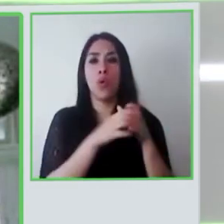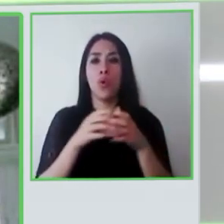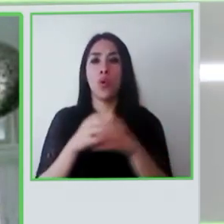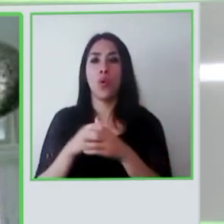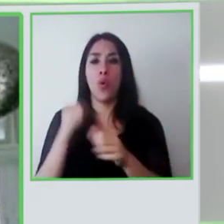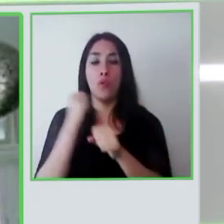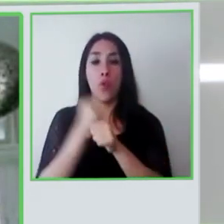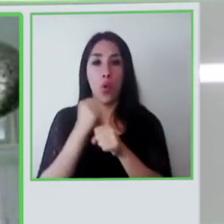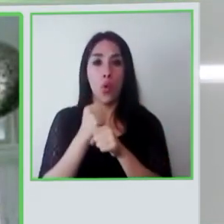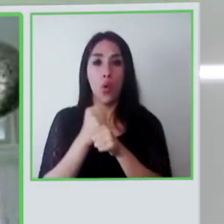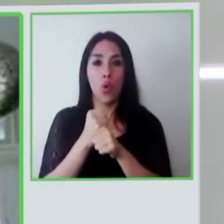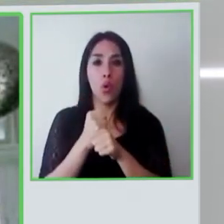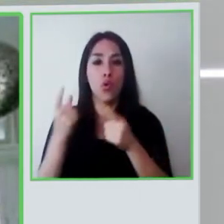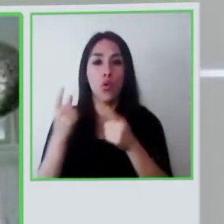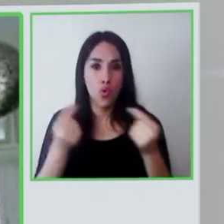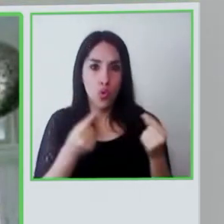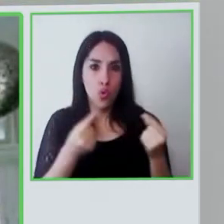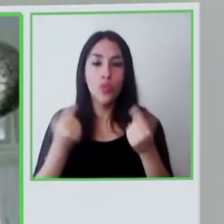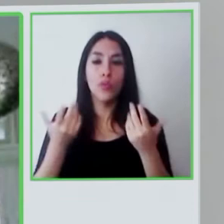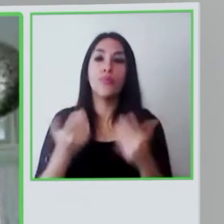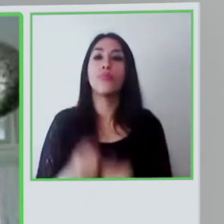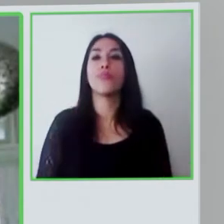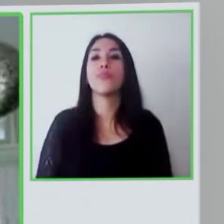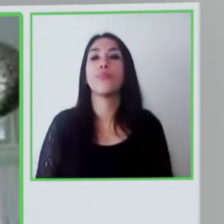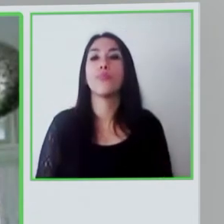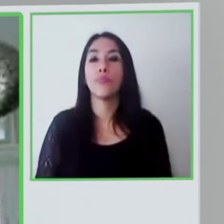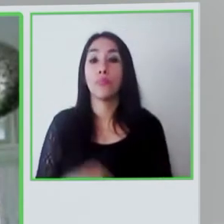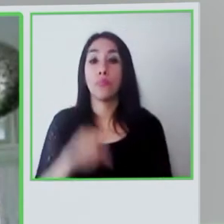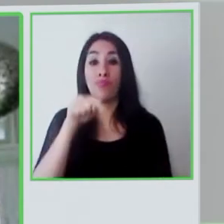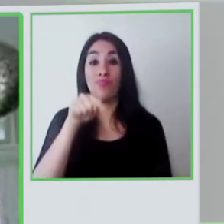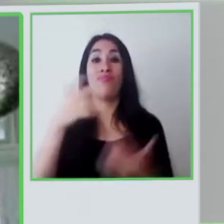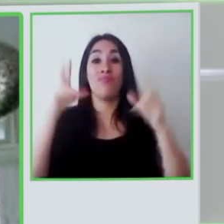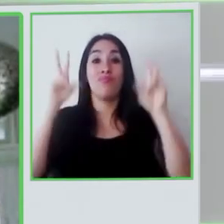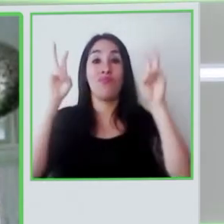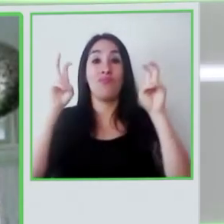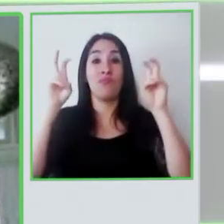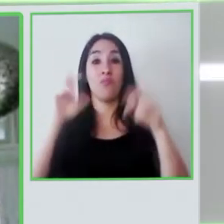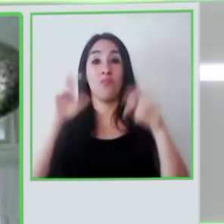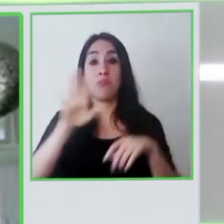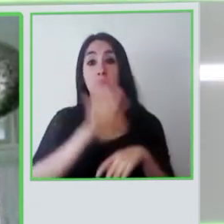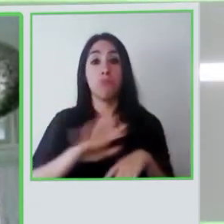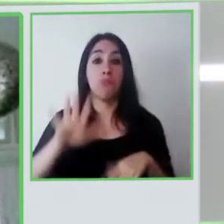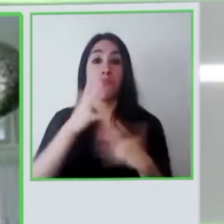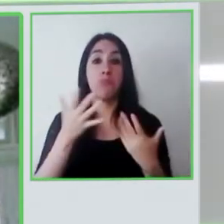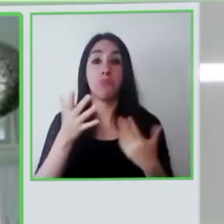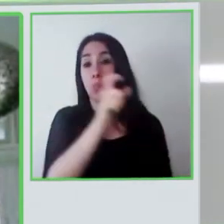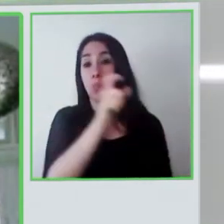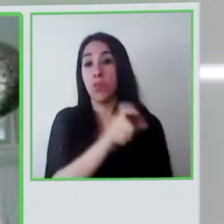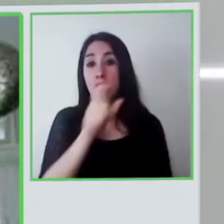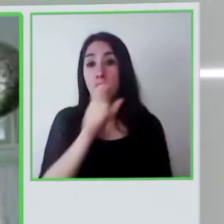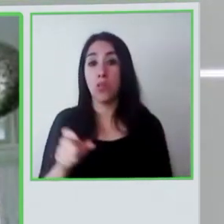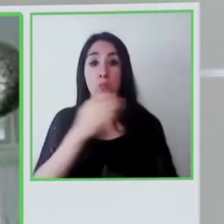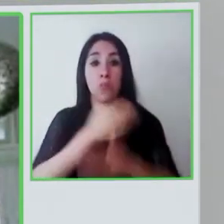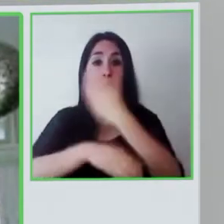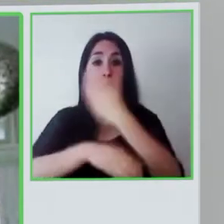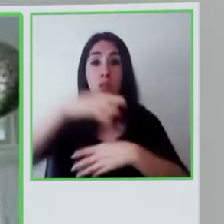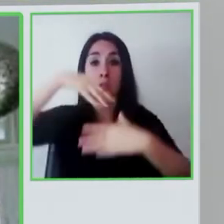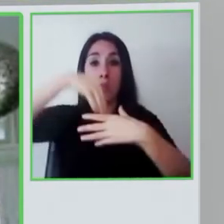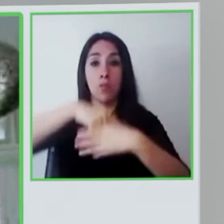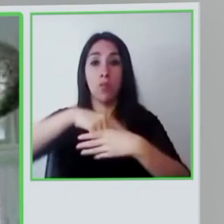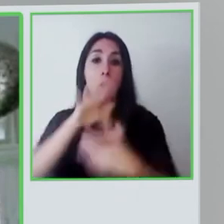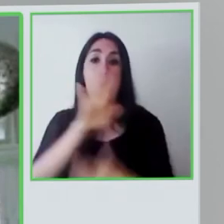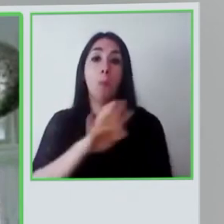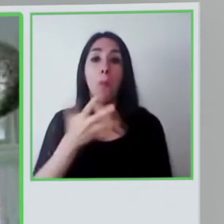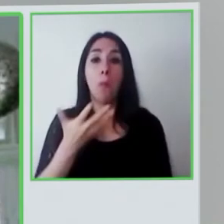tema que se deja ahí solo para la diversidad y para la inclusión de profesionales dentro de la organización